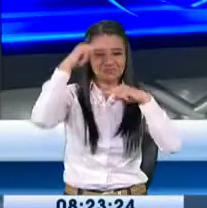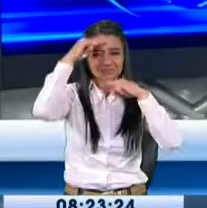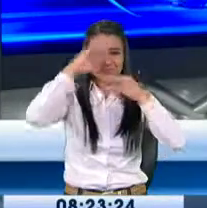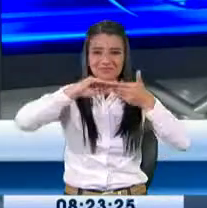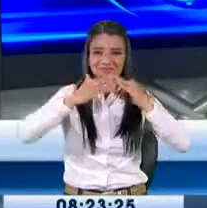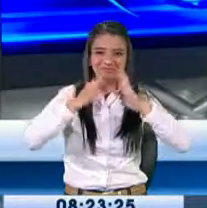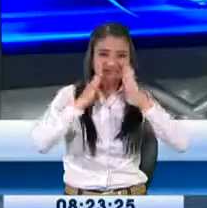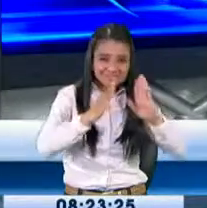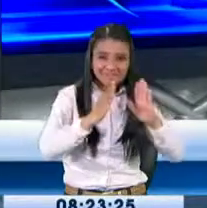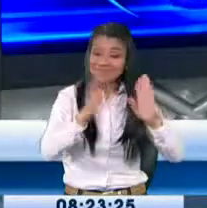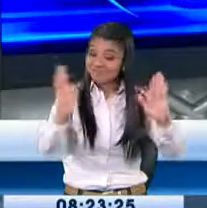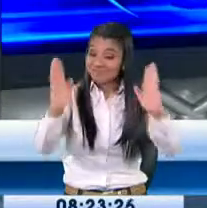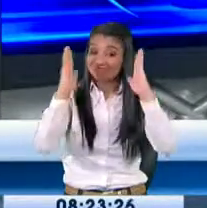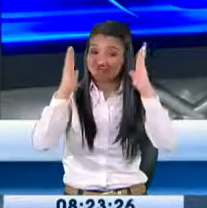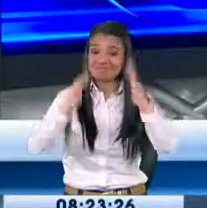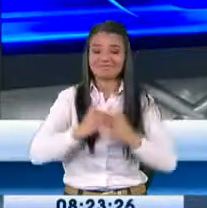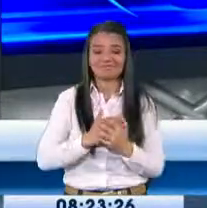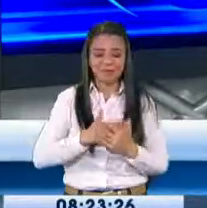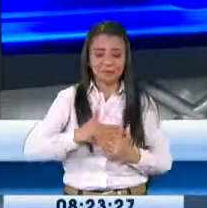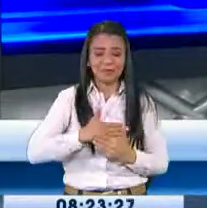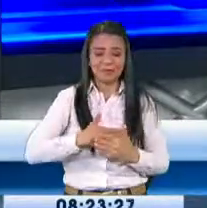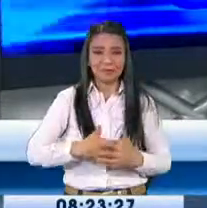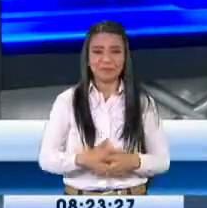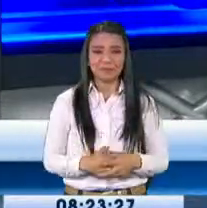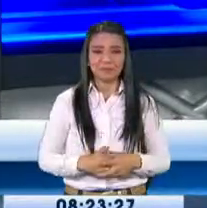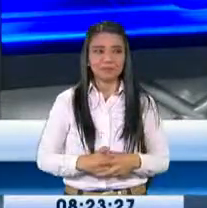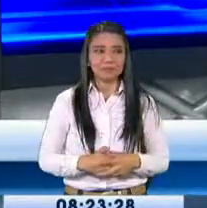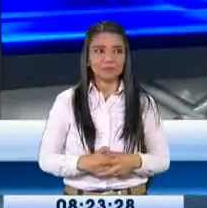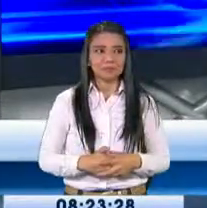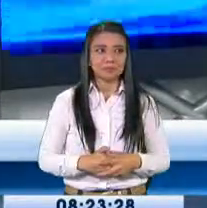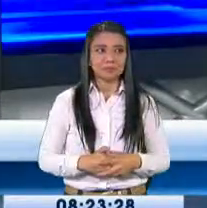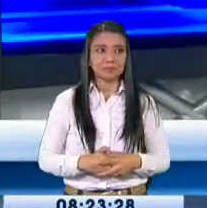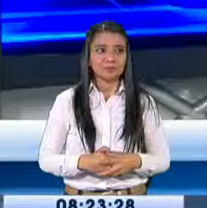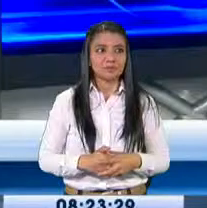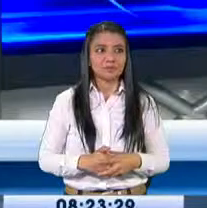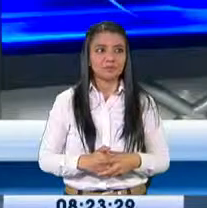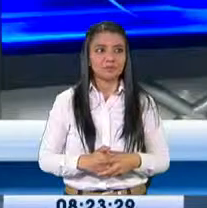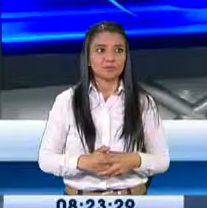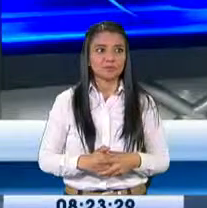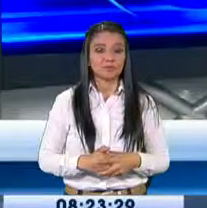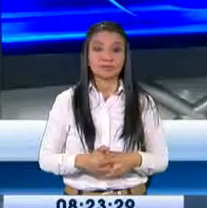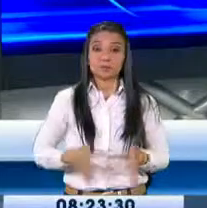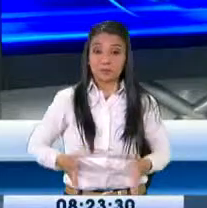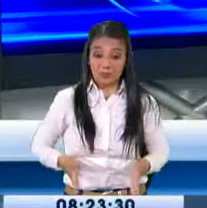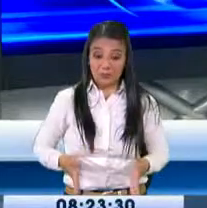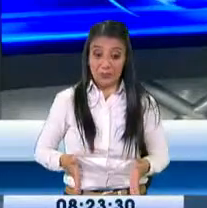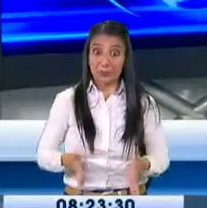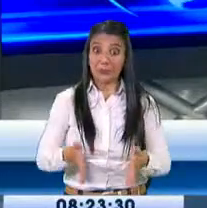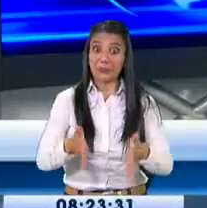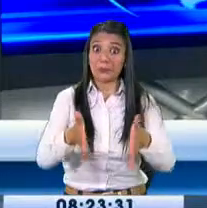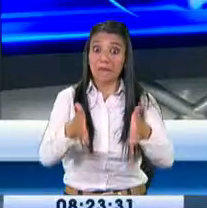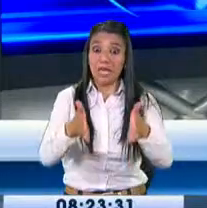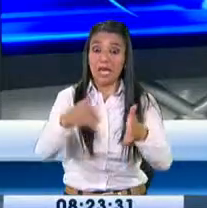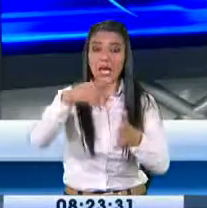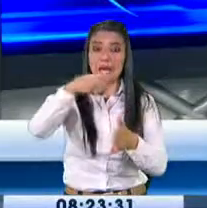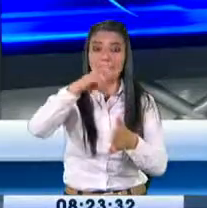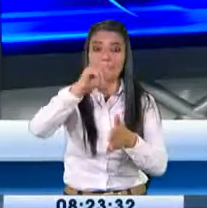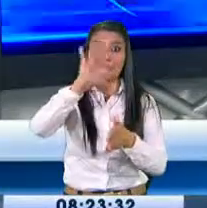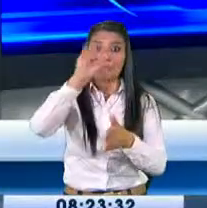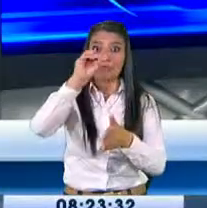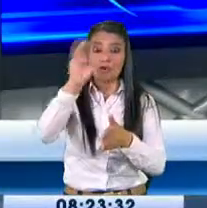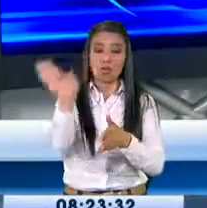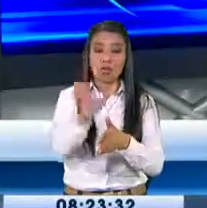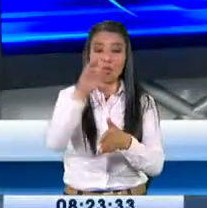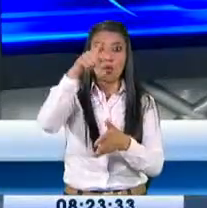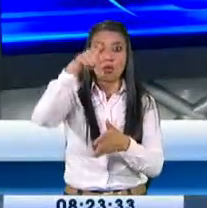noticiero de la comunidad. Muchísima atención, por favor, porque justamente la vía que une las parroquias rurales de Pifo y Puembo es ya